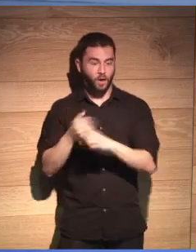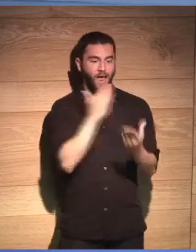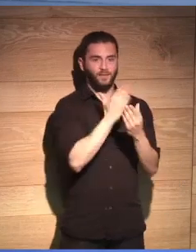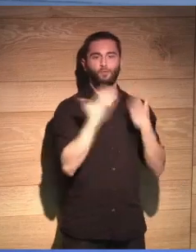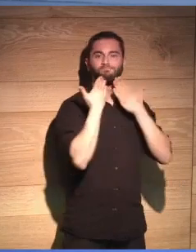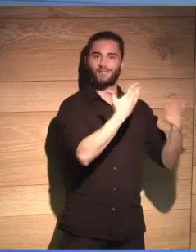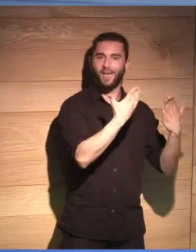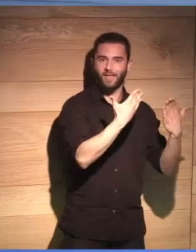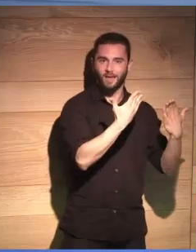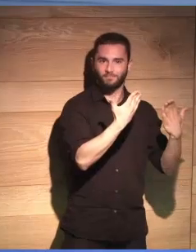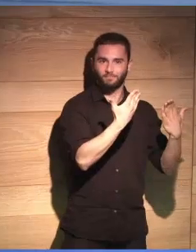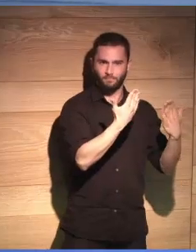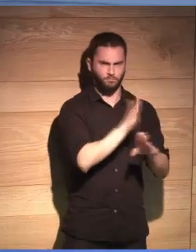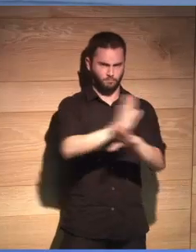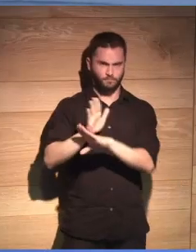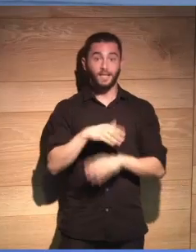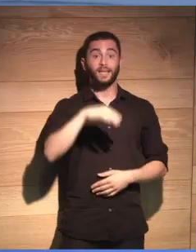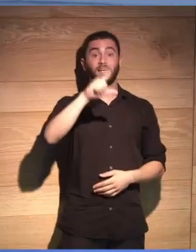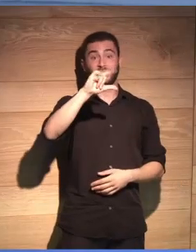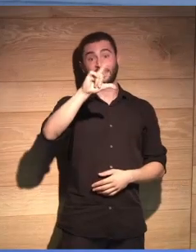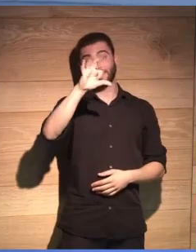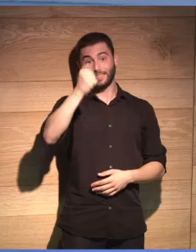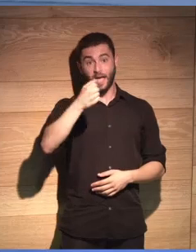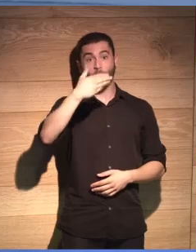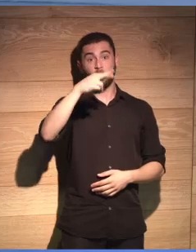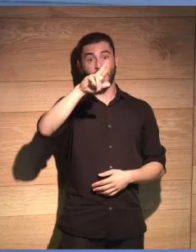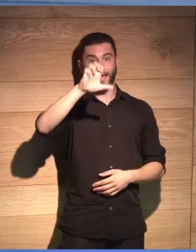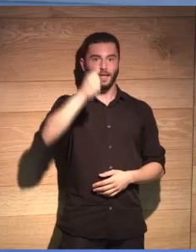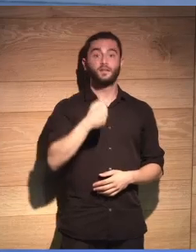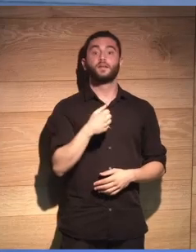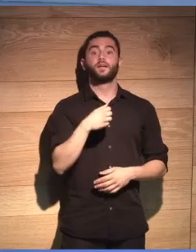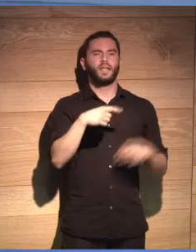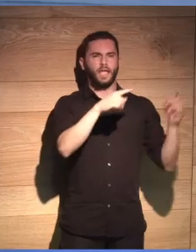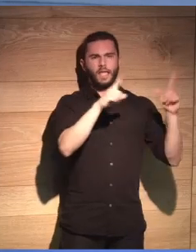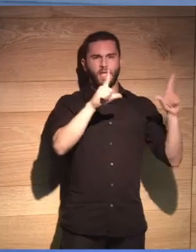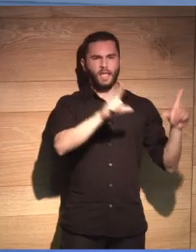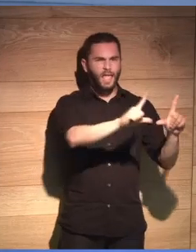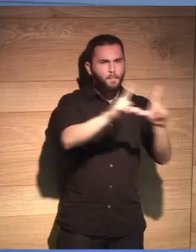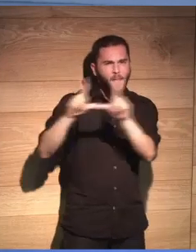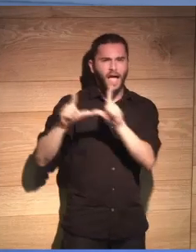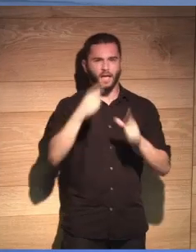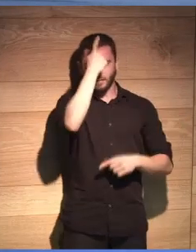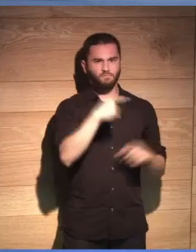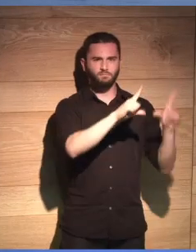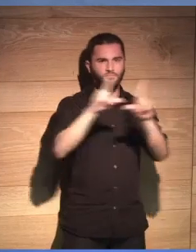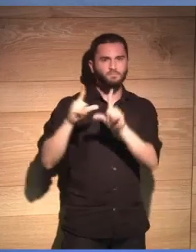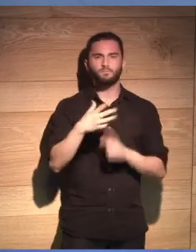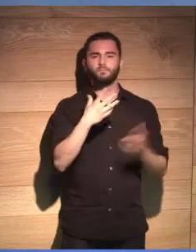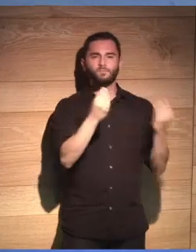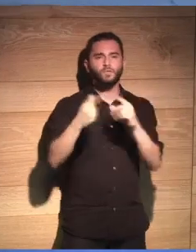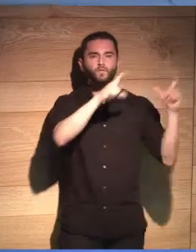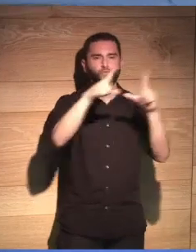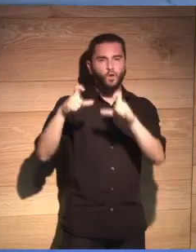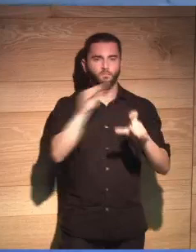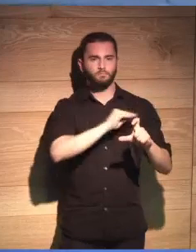archivo de Arturo y Ilsa Barea, bastantes imágenes que hay de ella, y como también su vida era bastante interesante, también hay bastantes